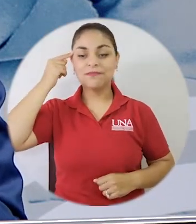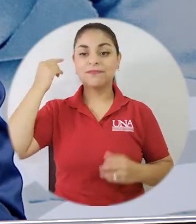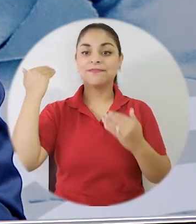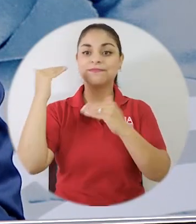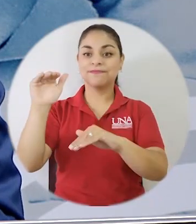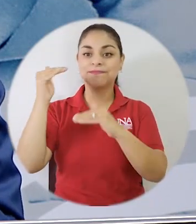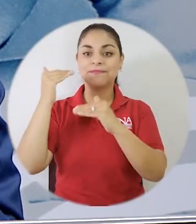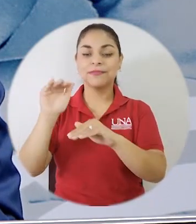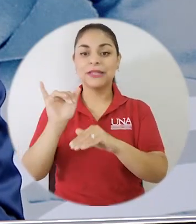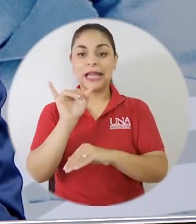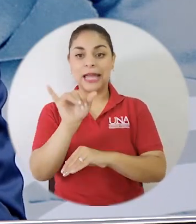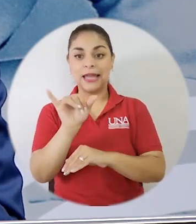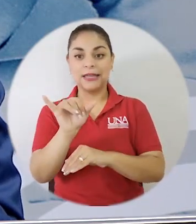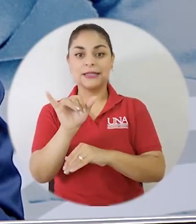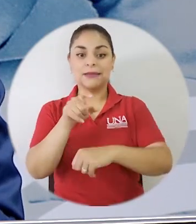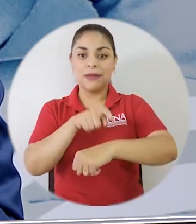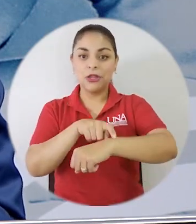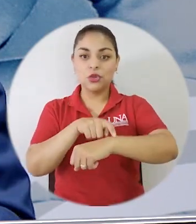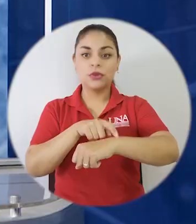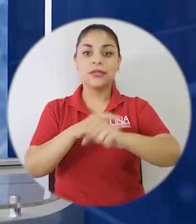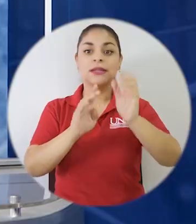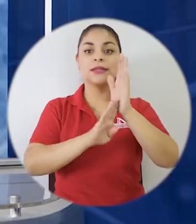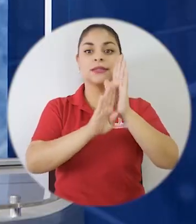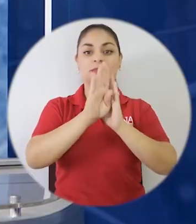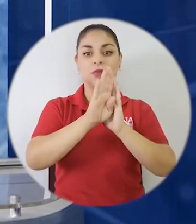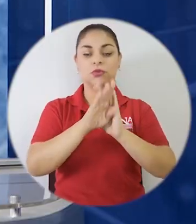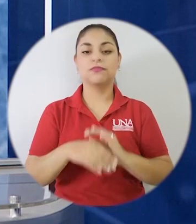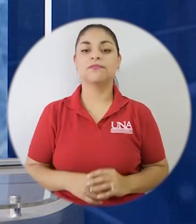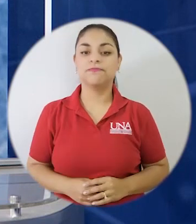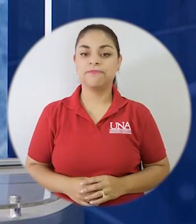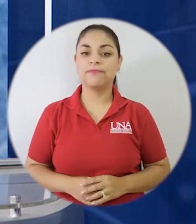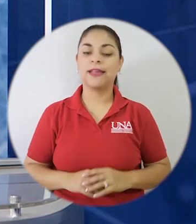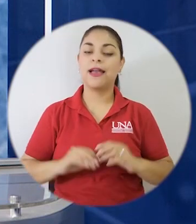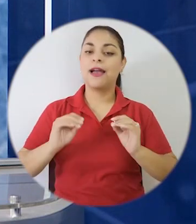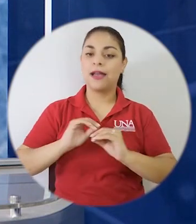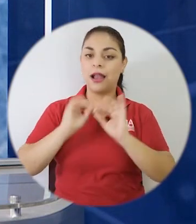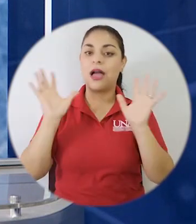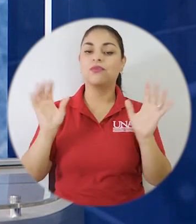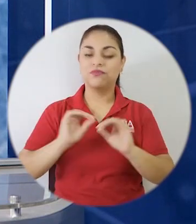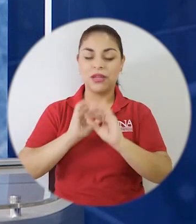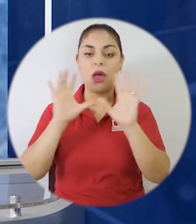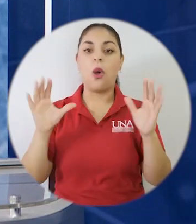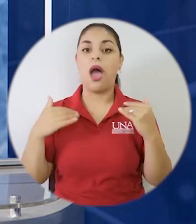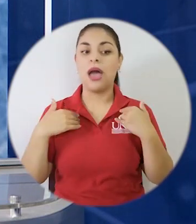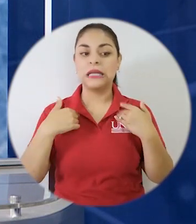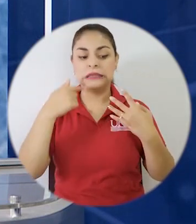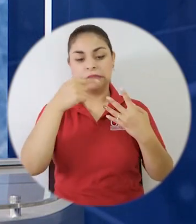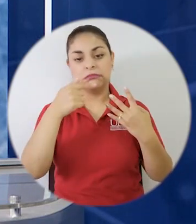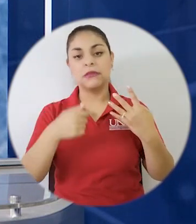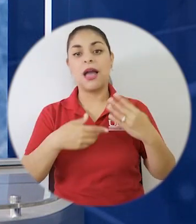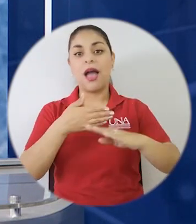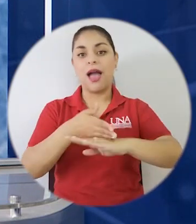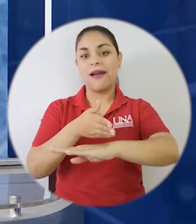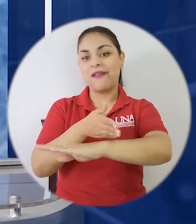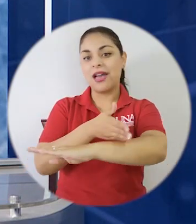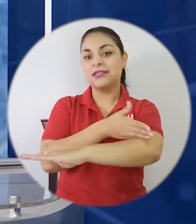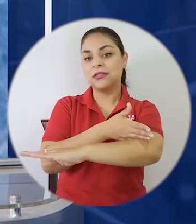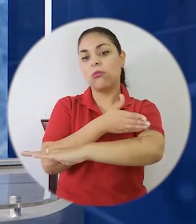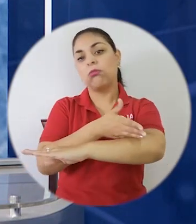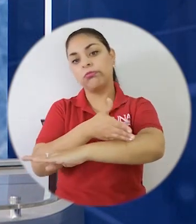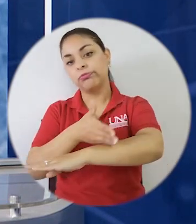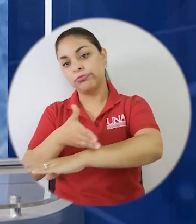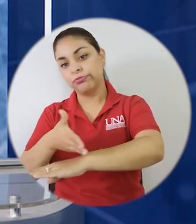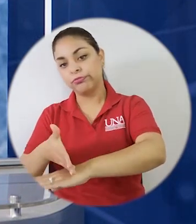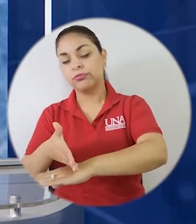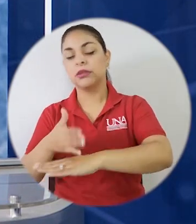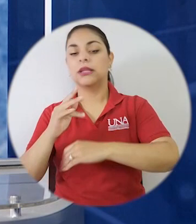limitaciones de ese patrón de crecimiento económico. Claro, son varios los avances y los retrocesos que ha vivido el